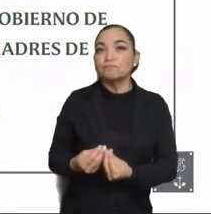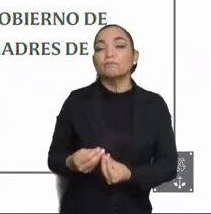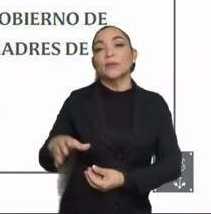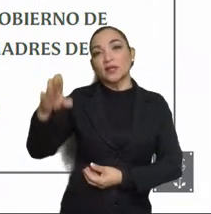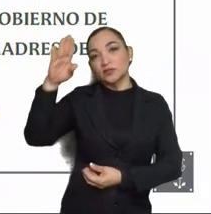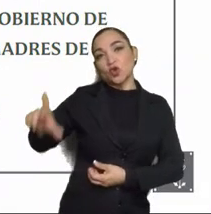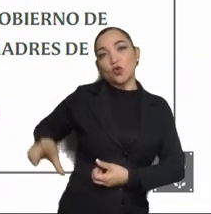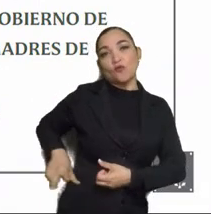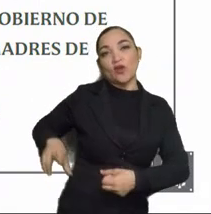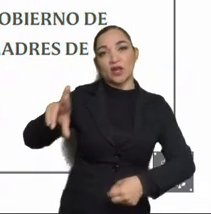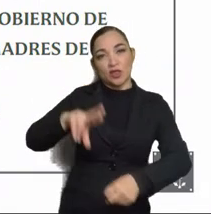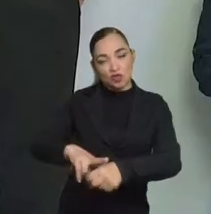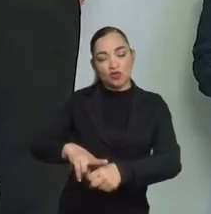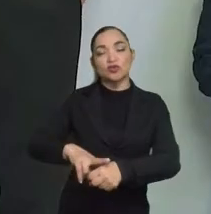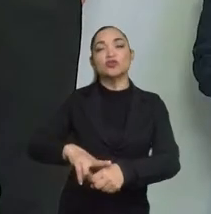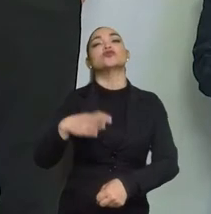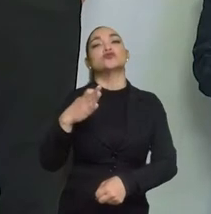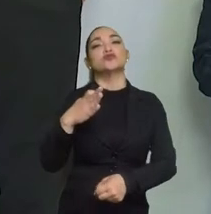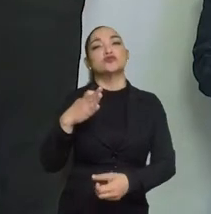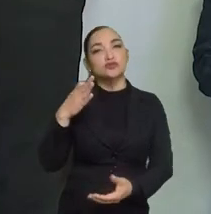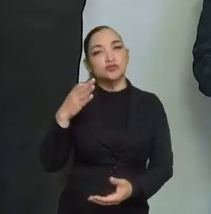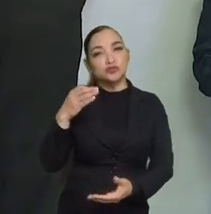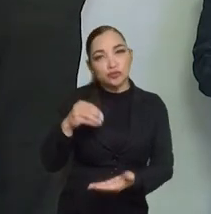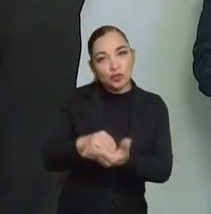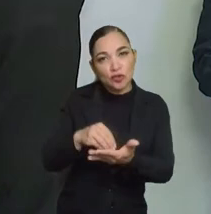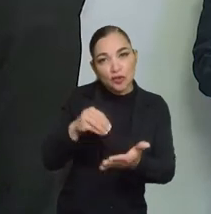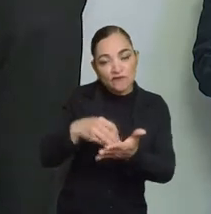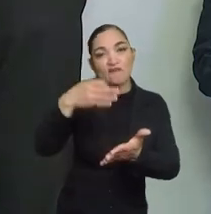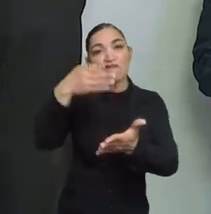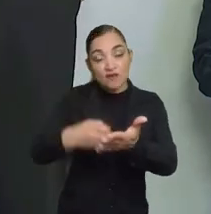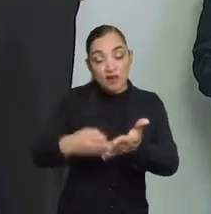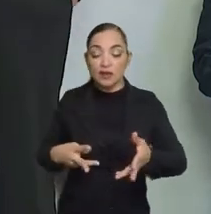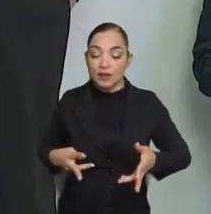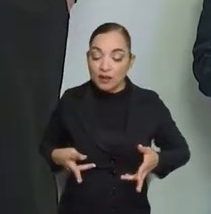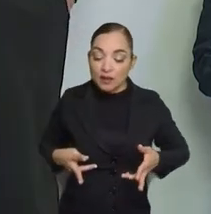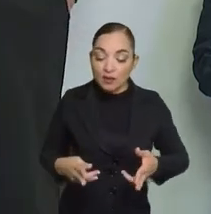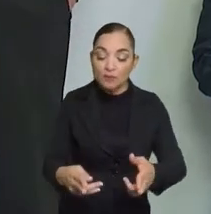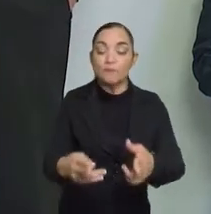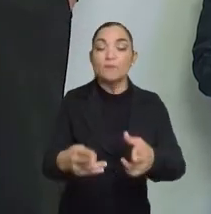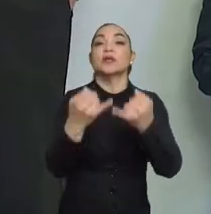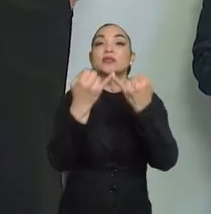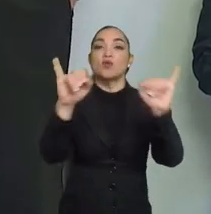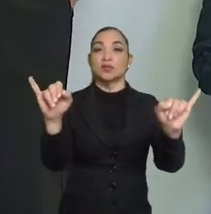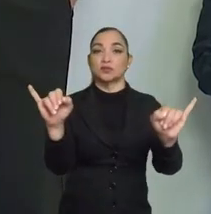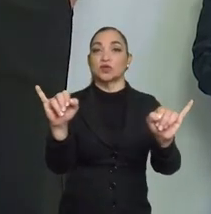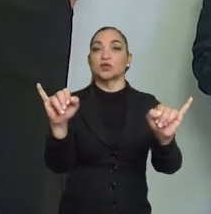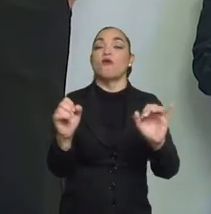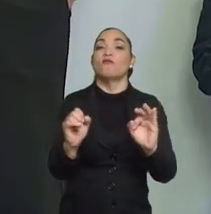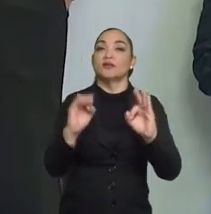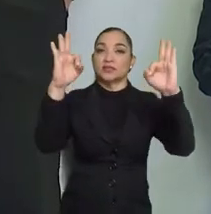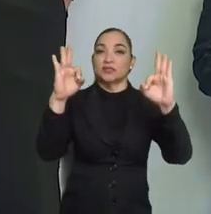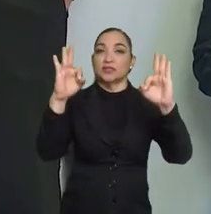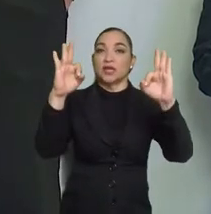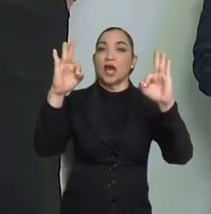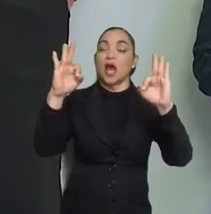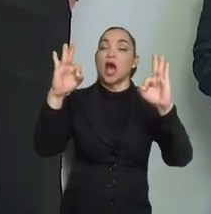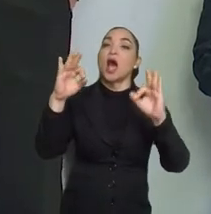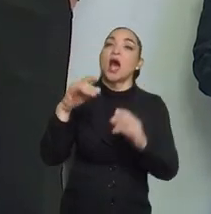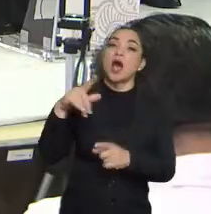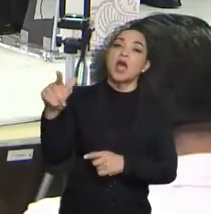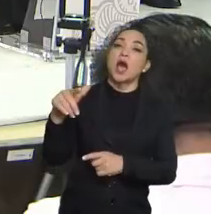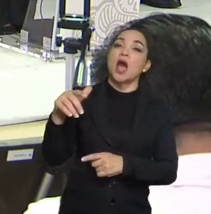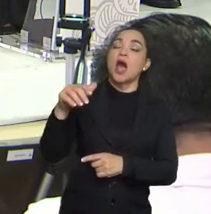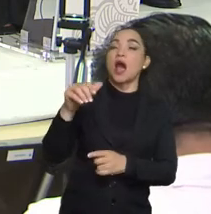nos queda pendiente para que vaya a cortar el listón de la oficina que está en Alturas del Sur. Si usted recuerda, en marzo el año pasado